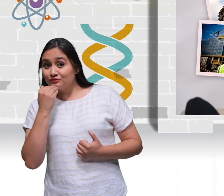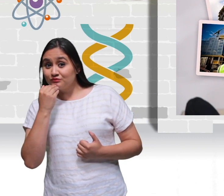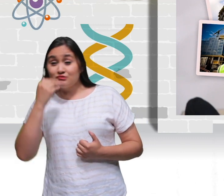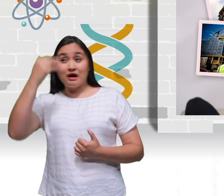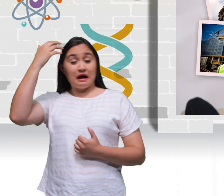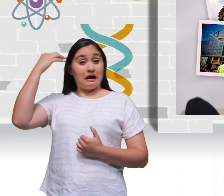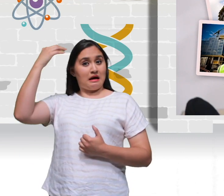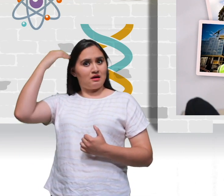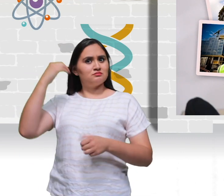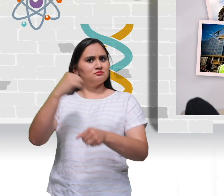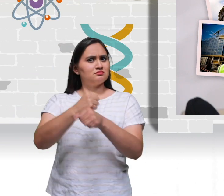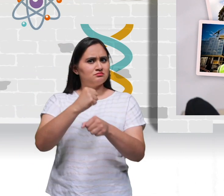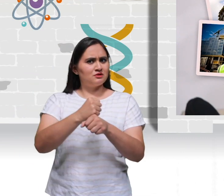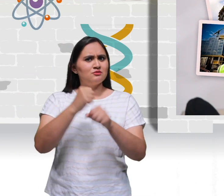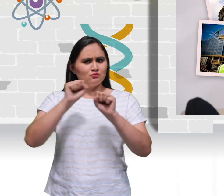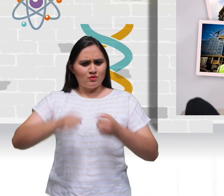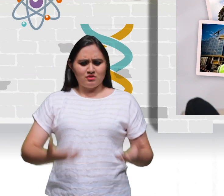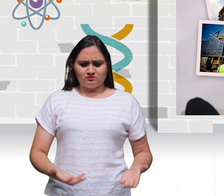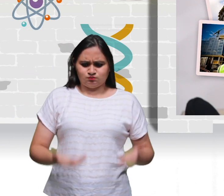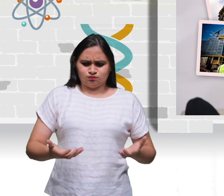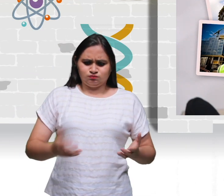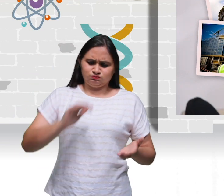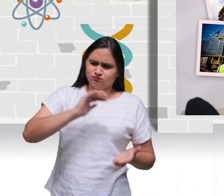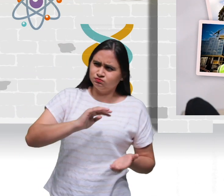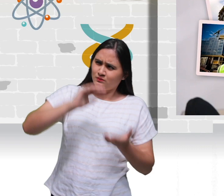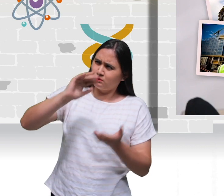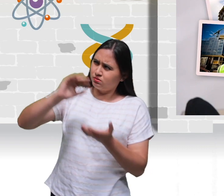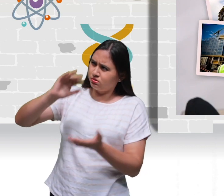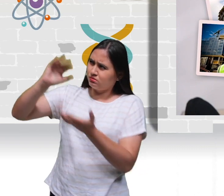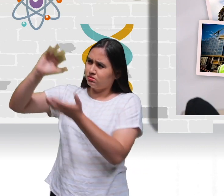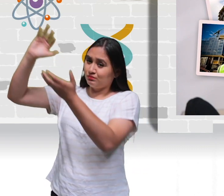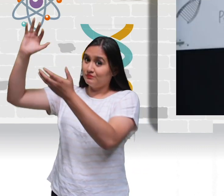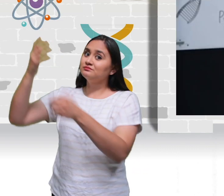se realizaba un trabajo para mover cargas de un lugar a otro.